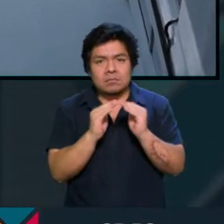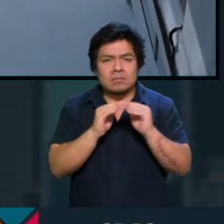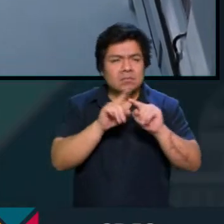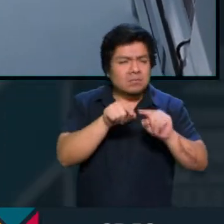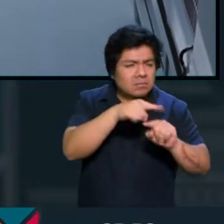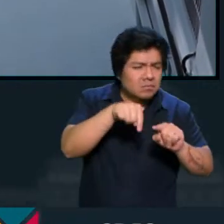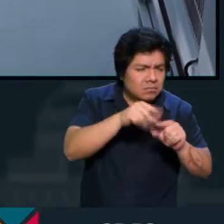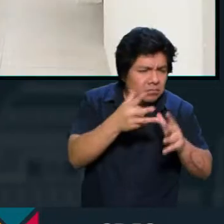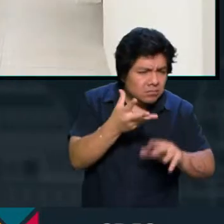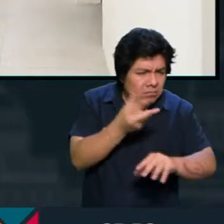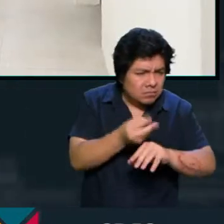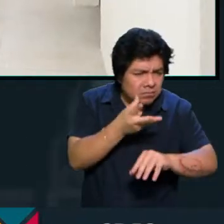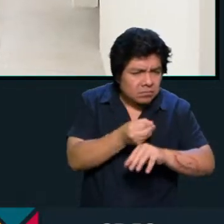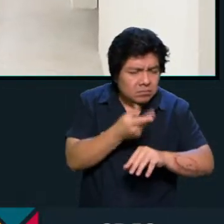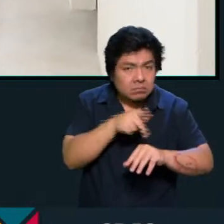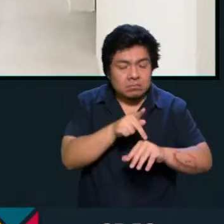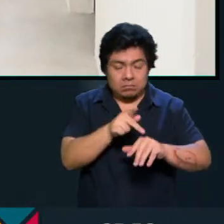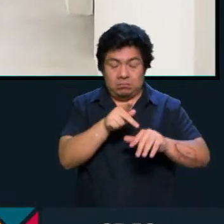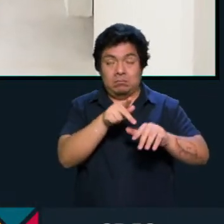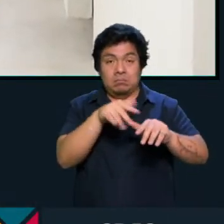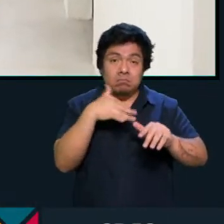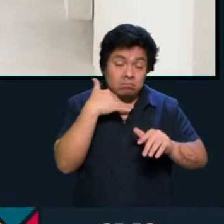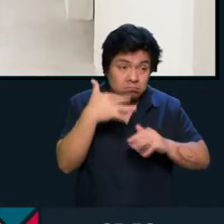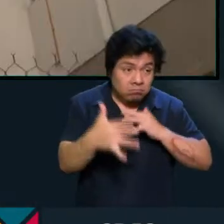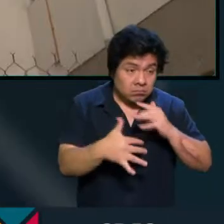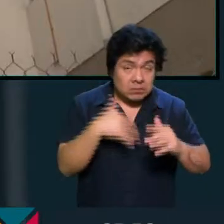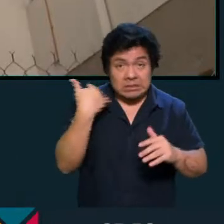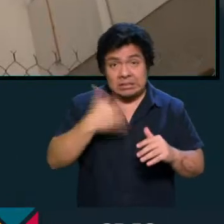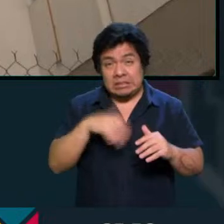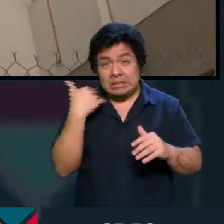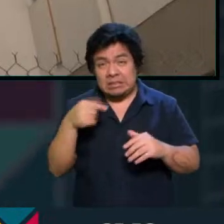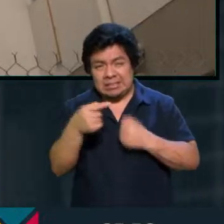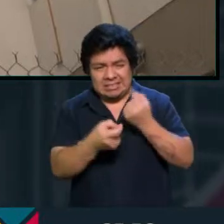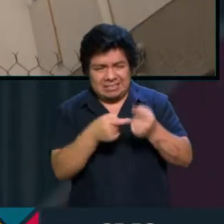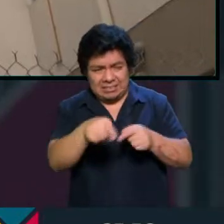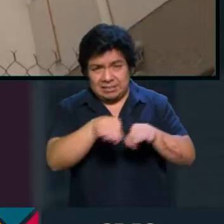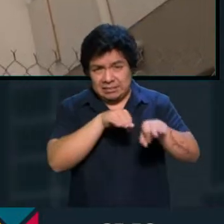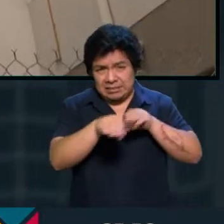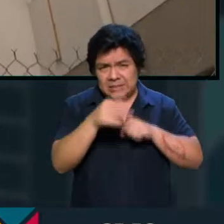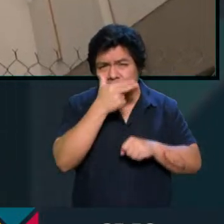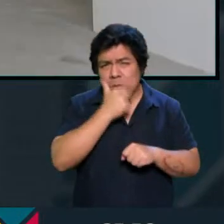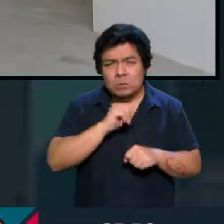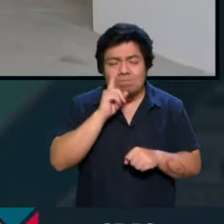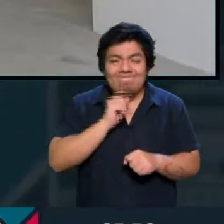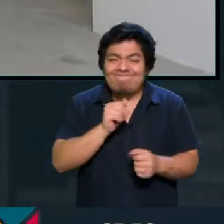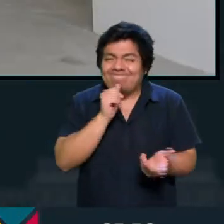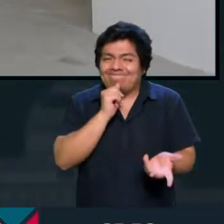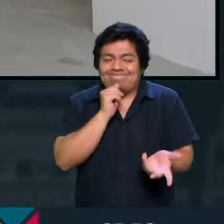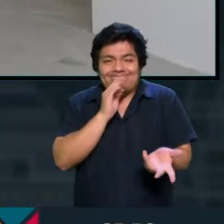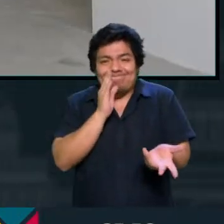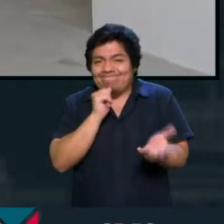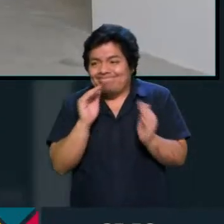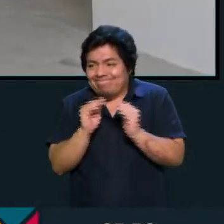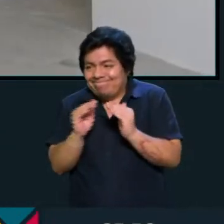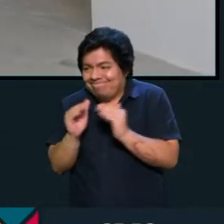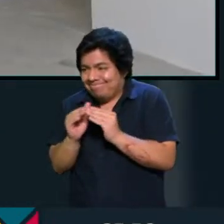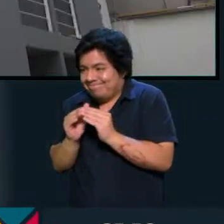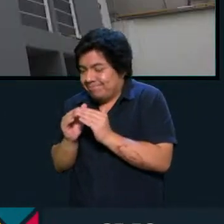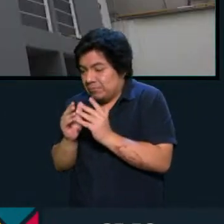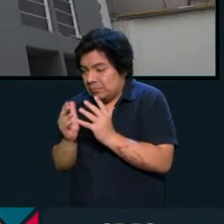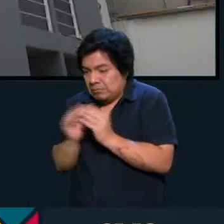personas. Y bueno, eso fue algo que perjudicó a los trabajadores porque nadie podía tener un hogar. Es muy